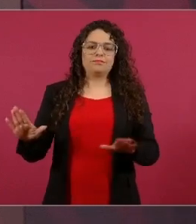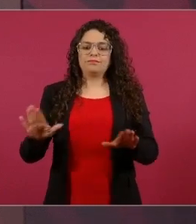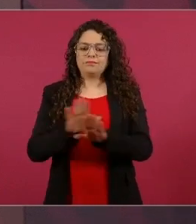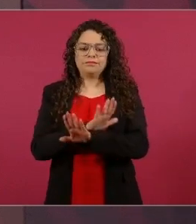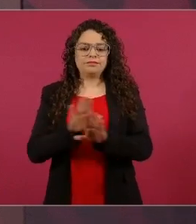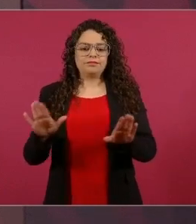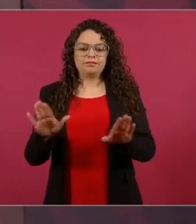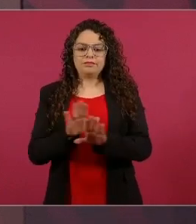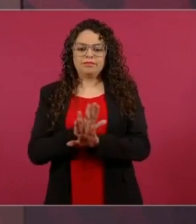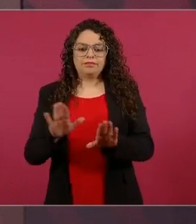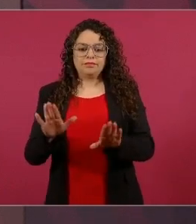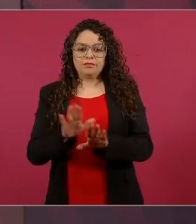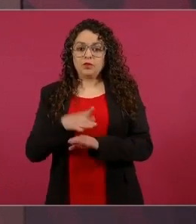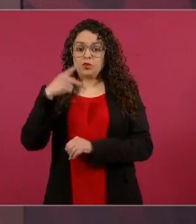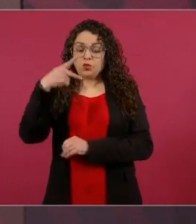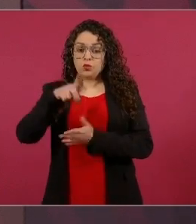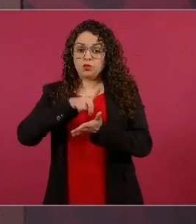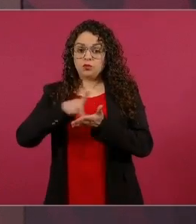y